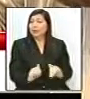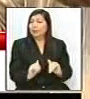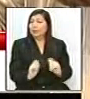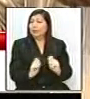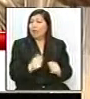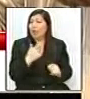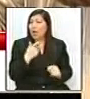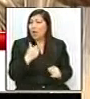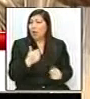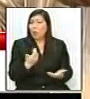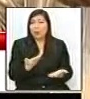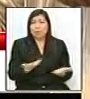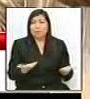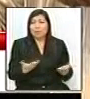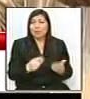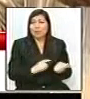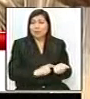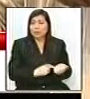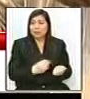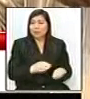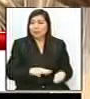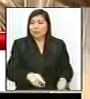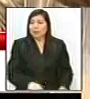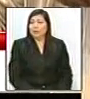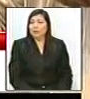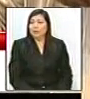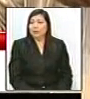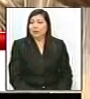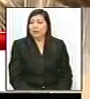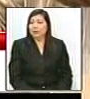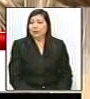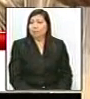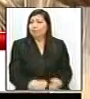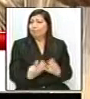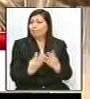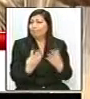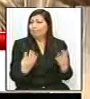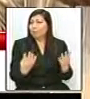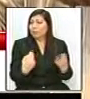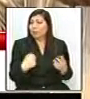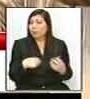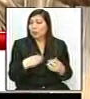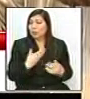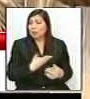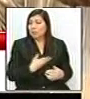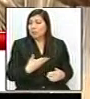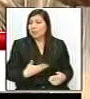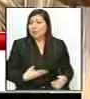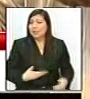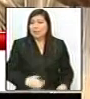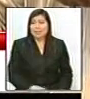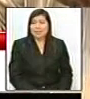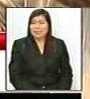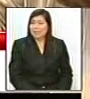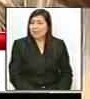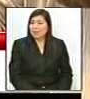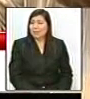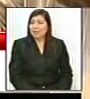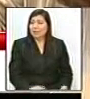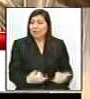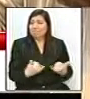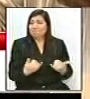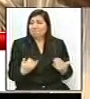dar agua donde hay anemia, desnutrición, y parece una cortina de humo de nuestro presidente, que